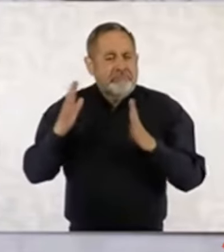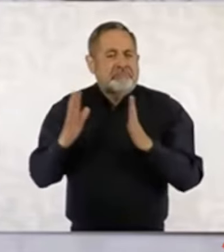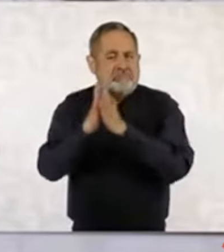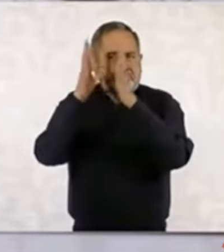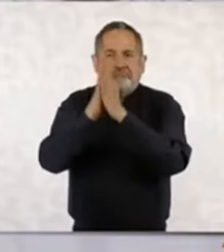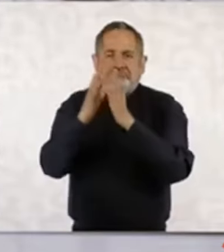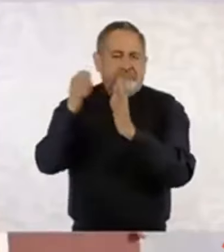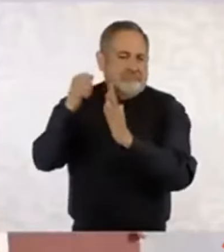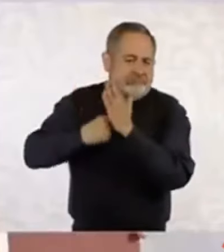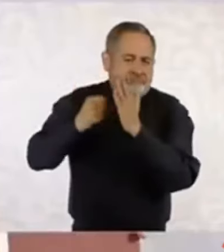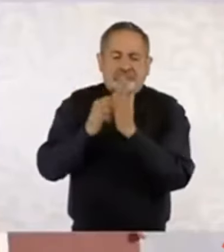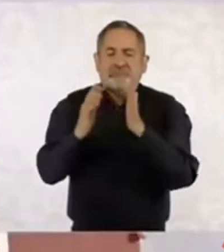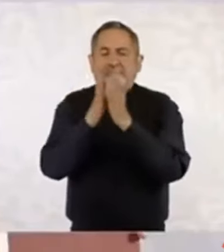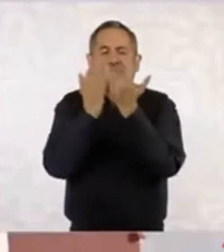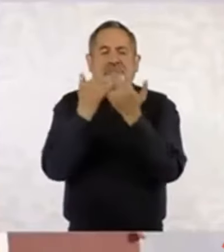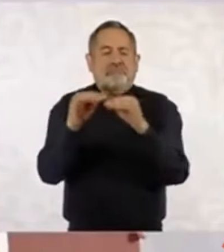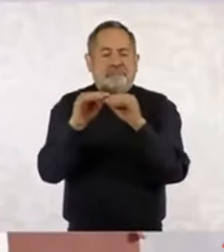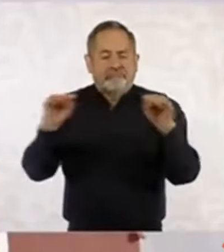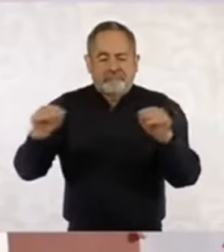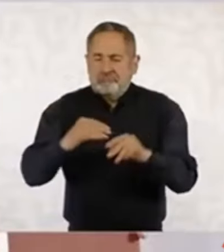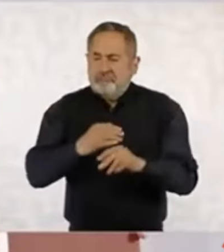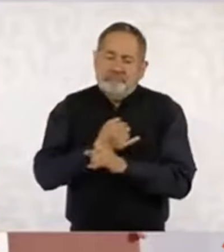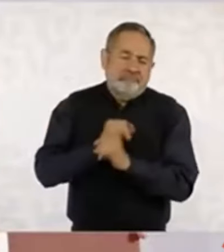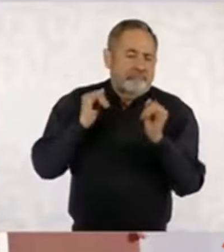pueblo, por las libertades,